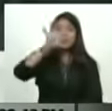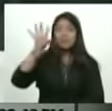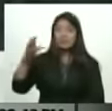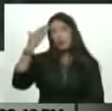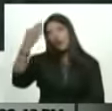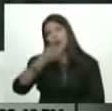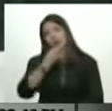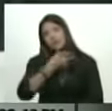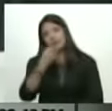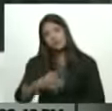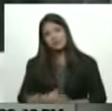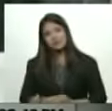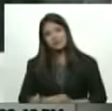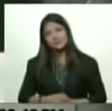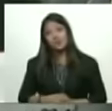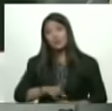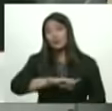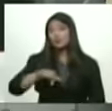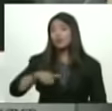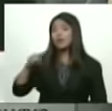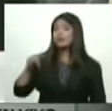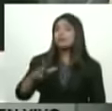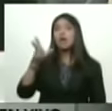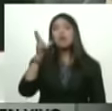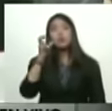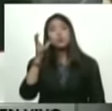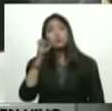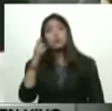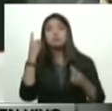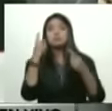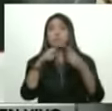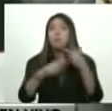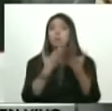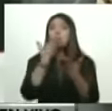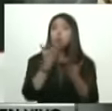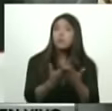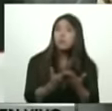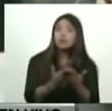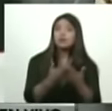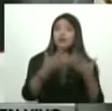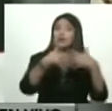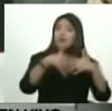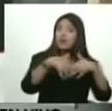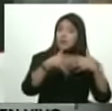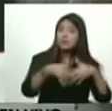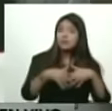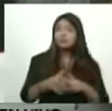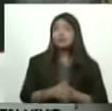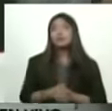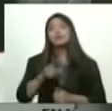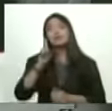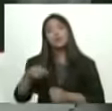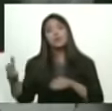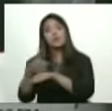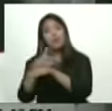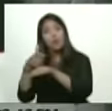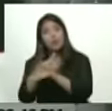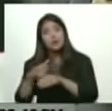tardes. Bueno, realmente estamos acá escuchando las propuestas tanto del sector empresarial y el